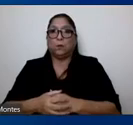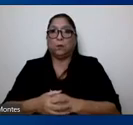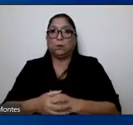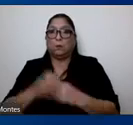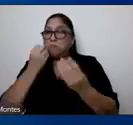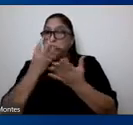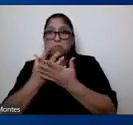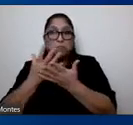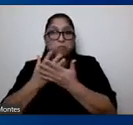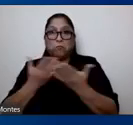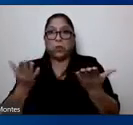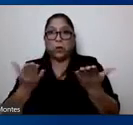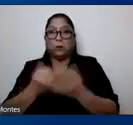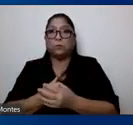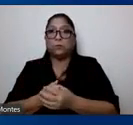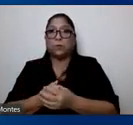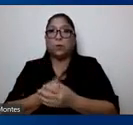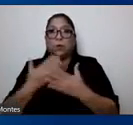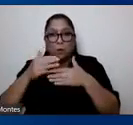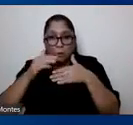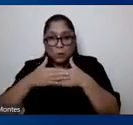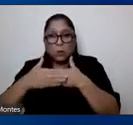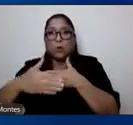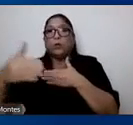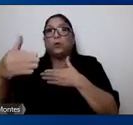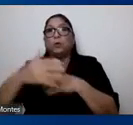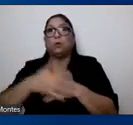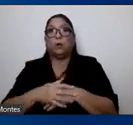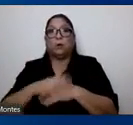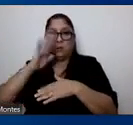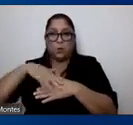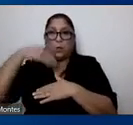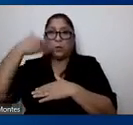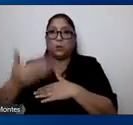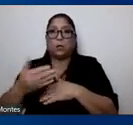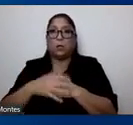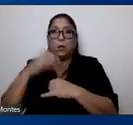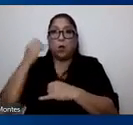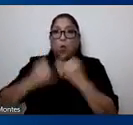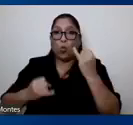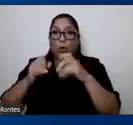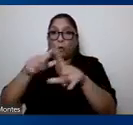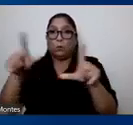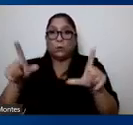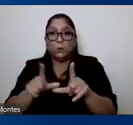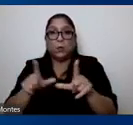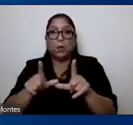Bueno, vamos a seguir con la siguiente y última sala.